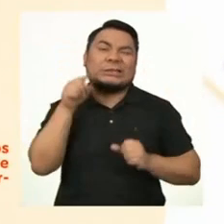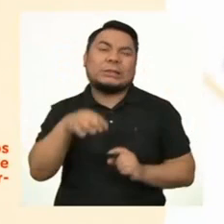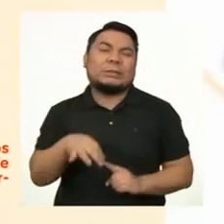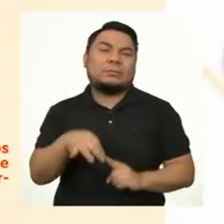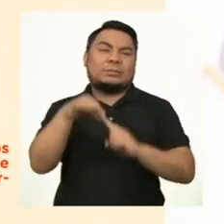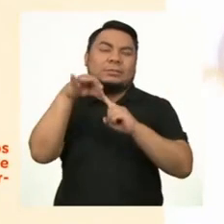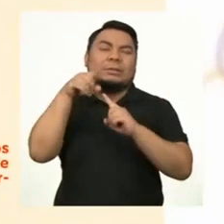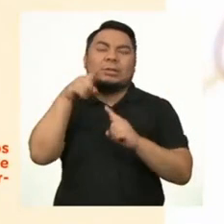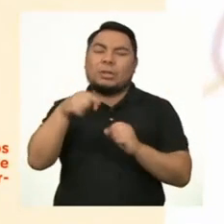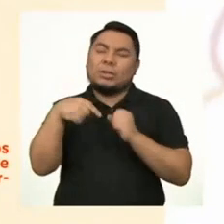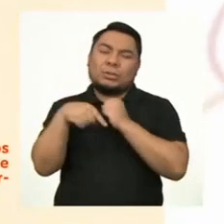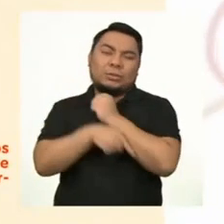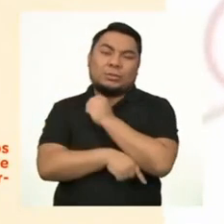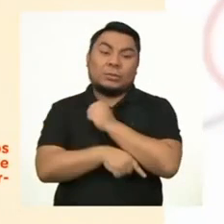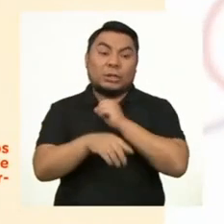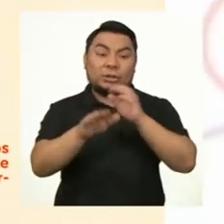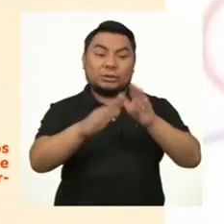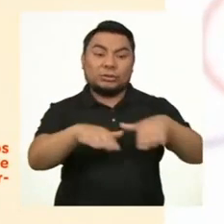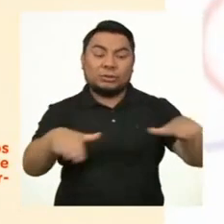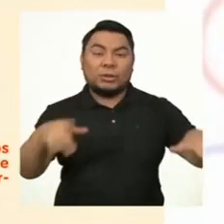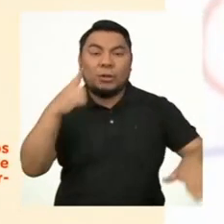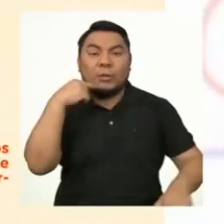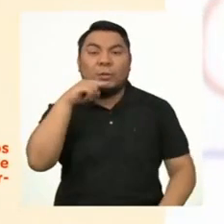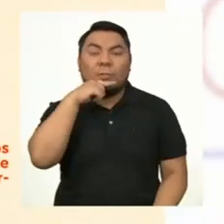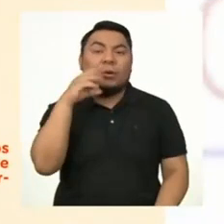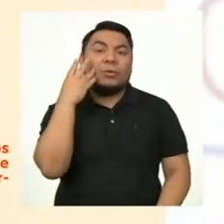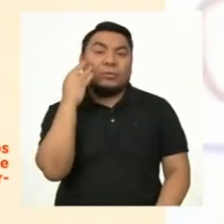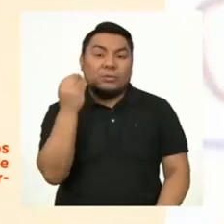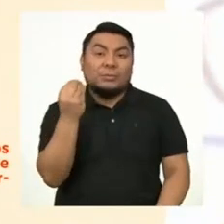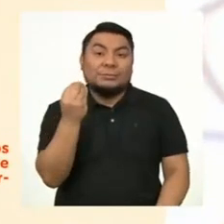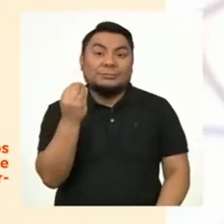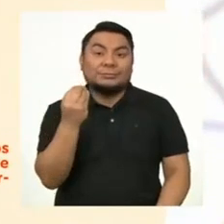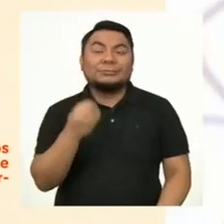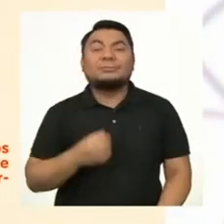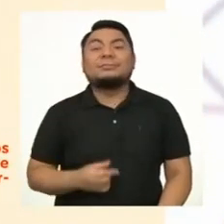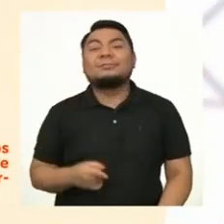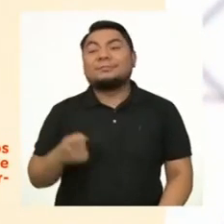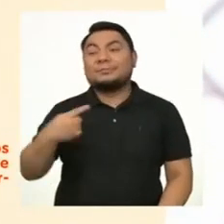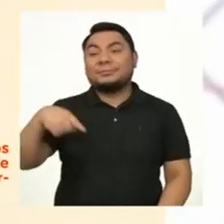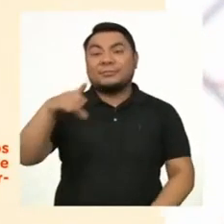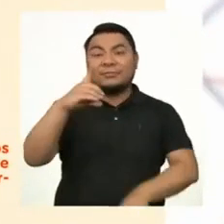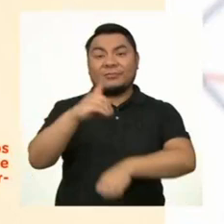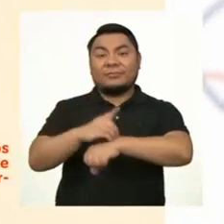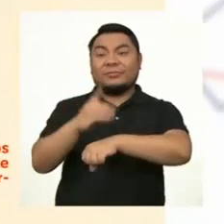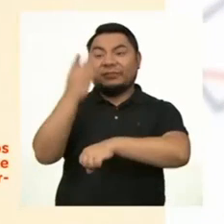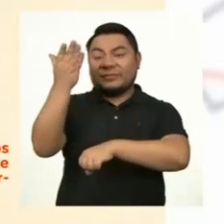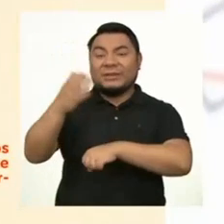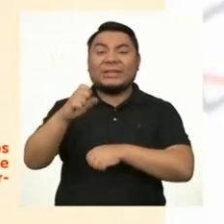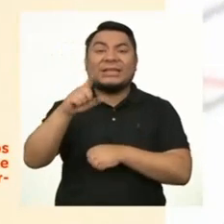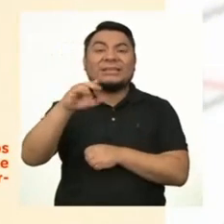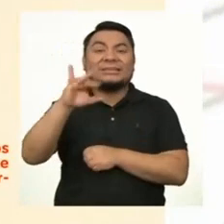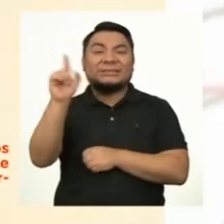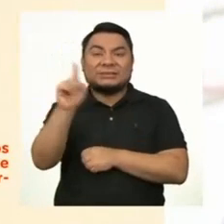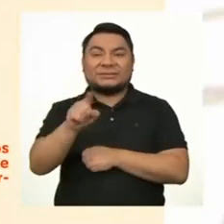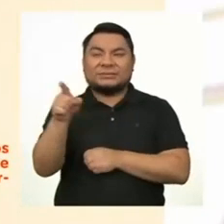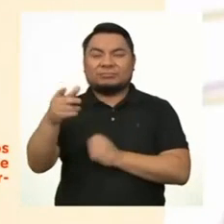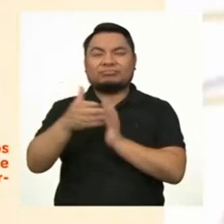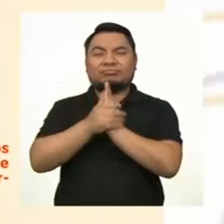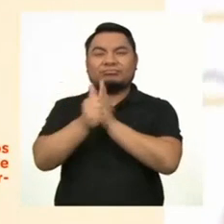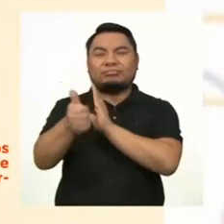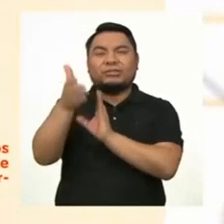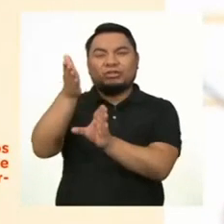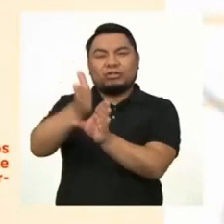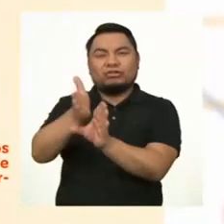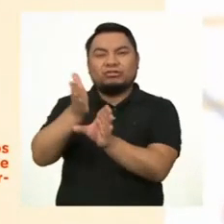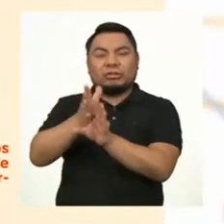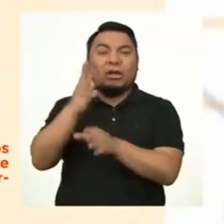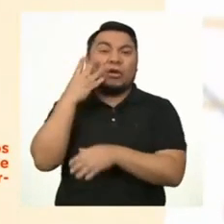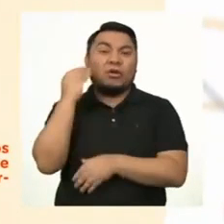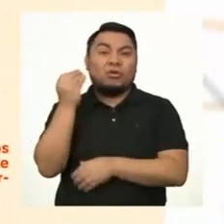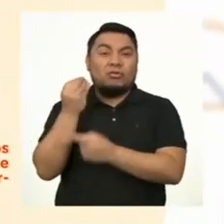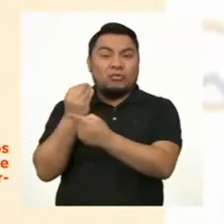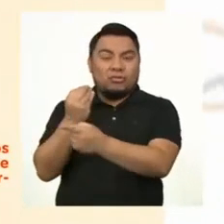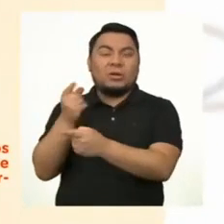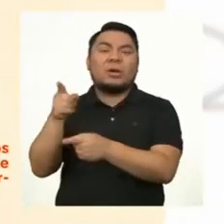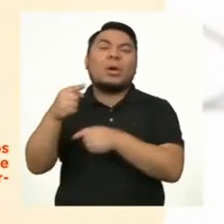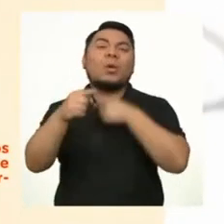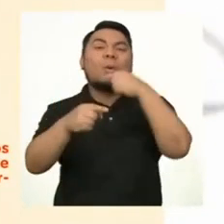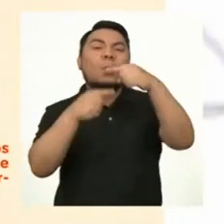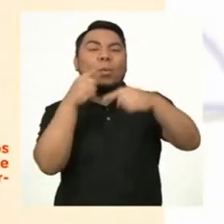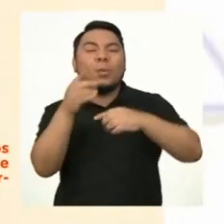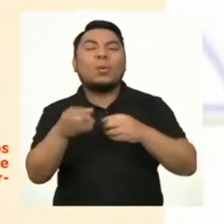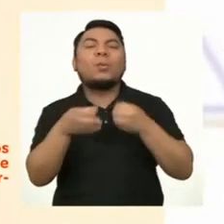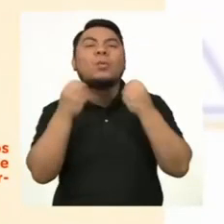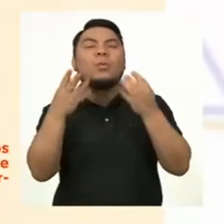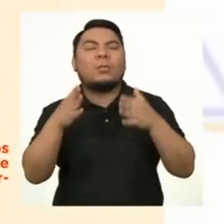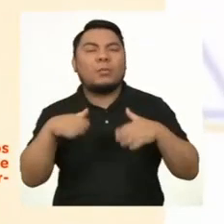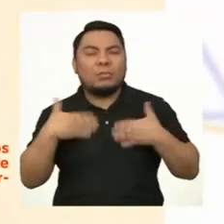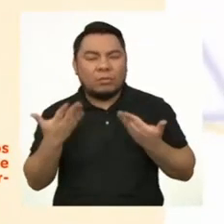especialmente intensas en niñas, niños y adolescentes. La doctora Lisa DeMore, experta en psicología de la adolescencia, nos cuenta